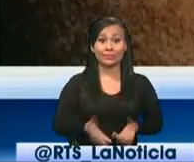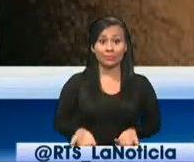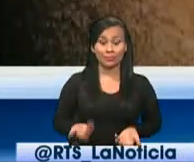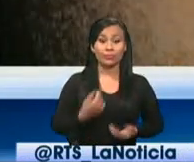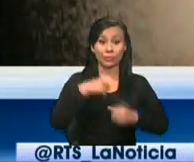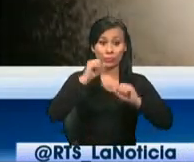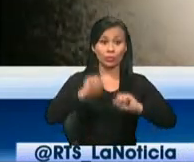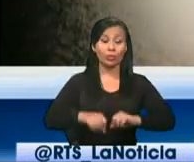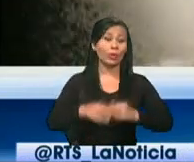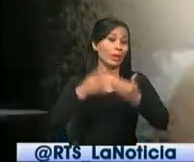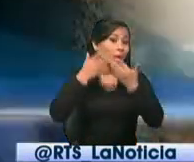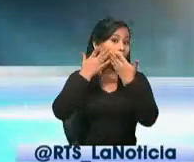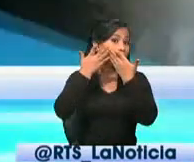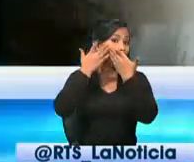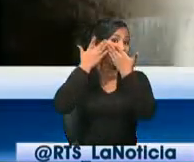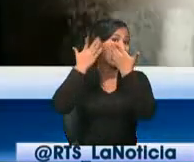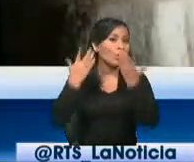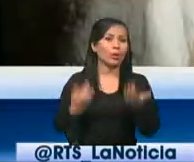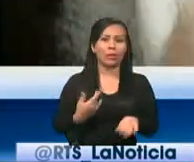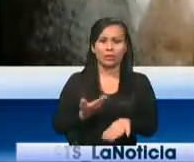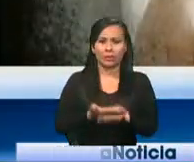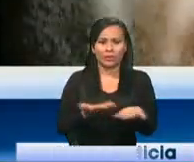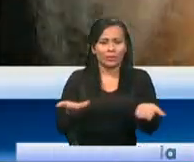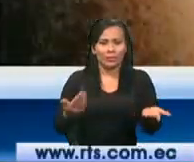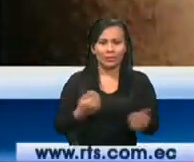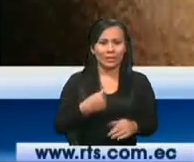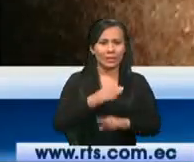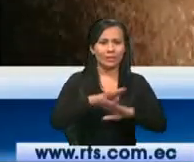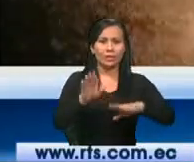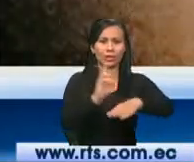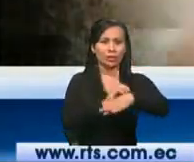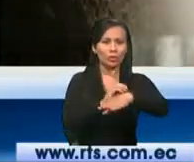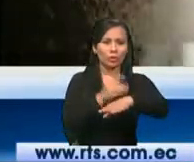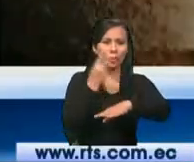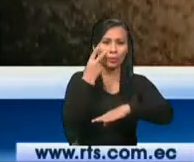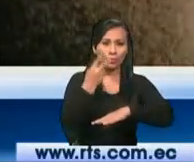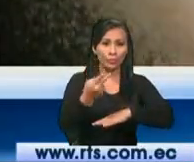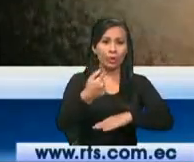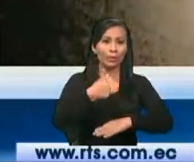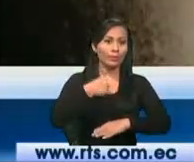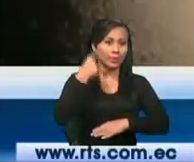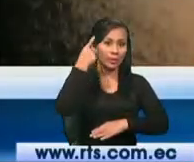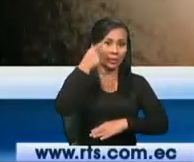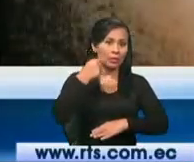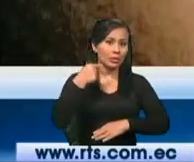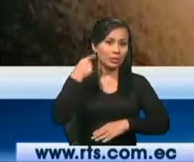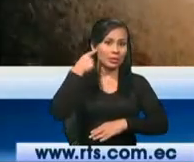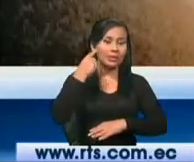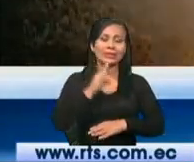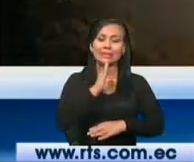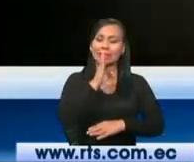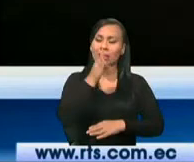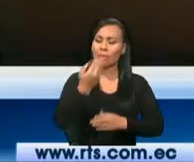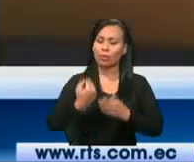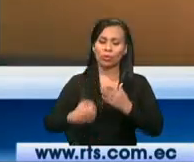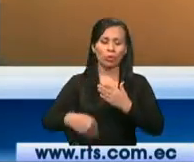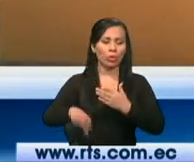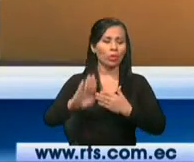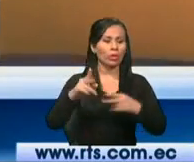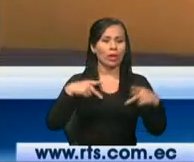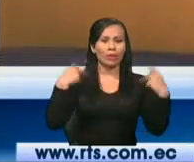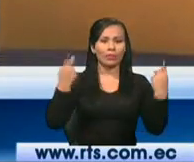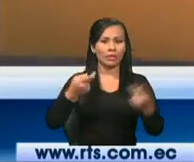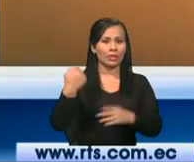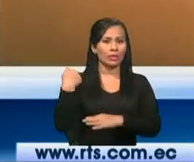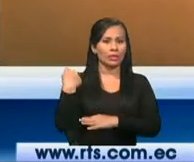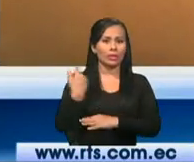si se puede con algo, porque ya me vieron el médico y me dijo que tendré mi cicatriz durante toda mi vida. Por su parte,